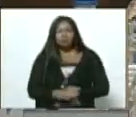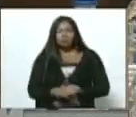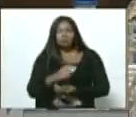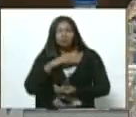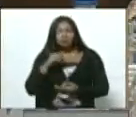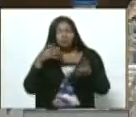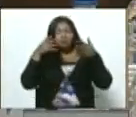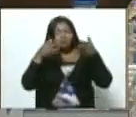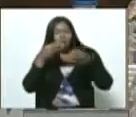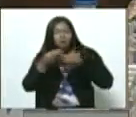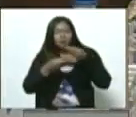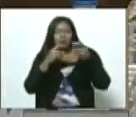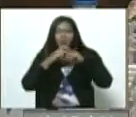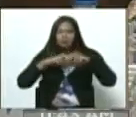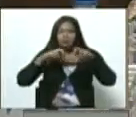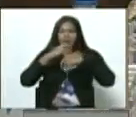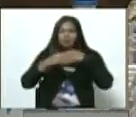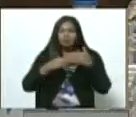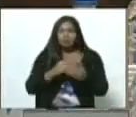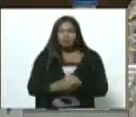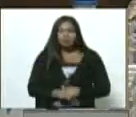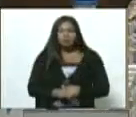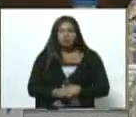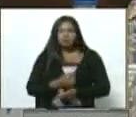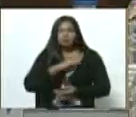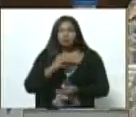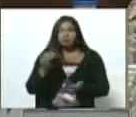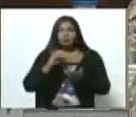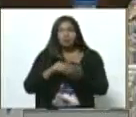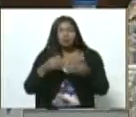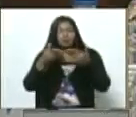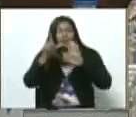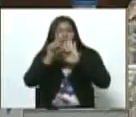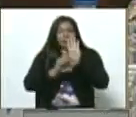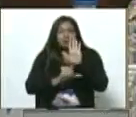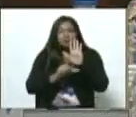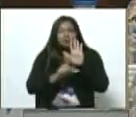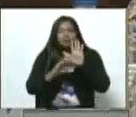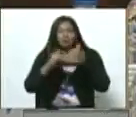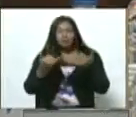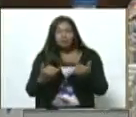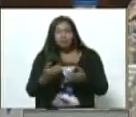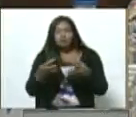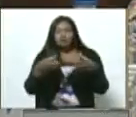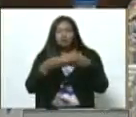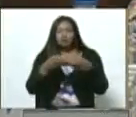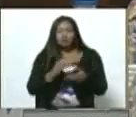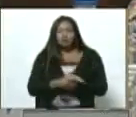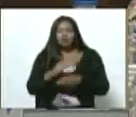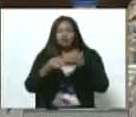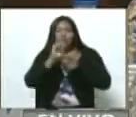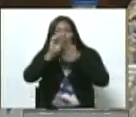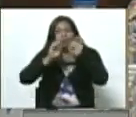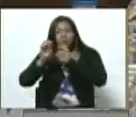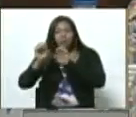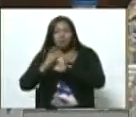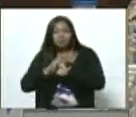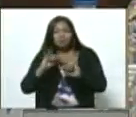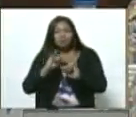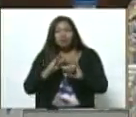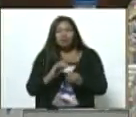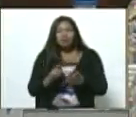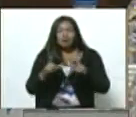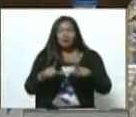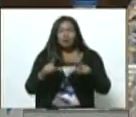que ya se ha revisado, para entonces devolver esta lista a esta comisión para que evalúe entonces ya en el seno